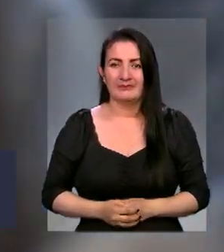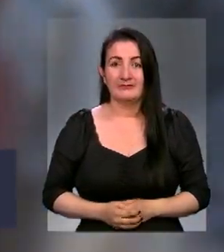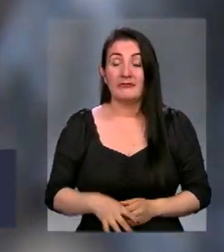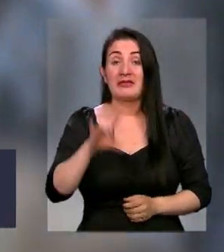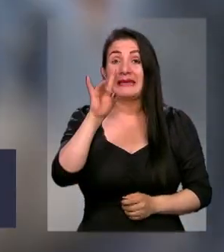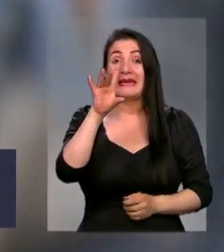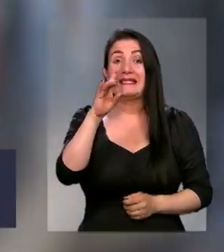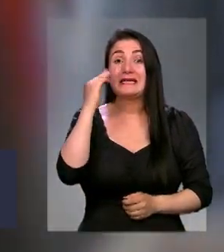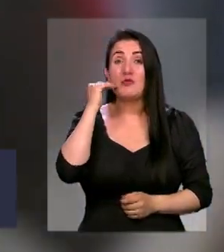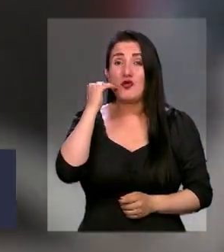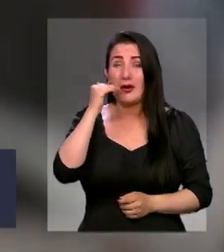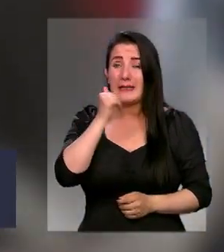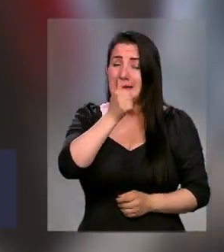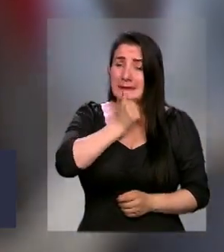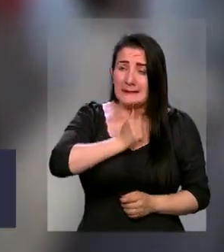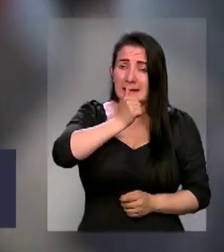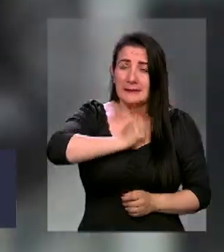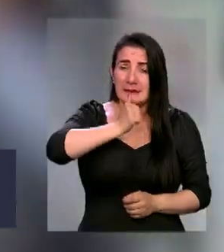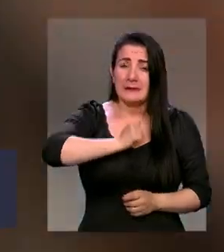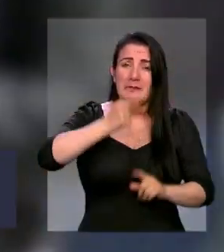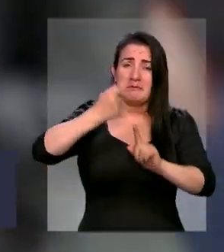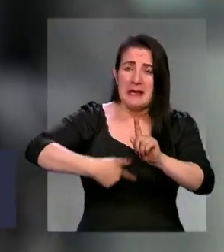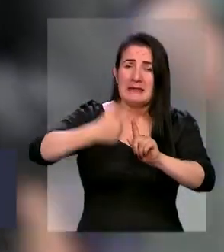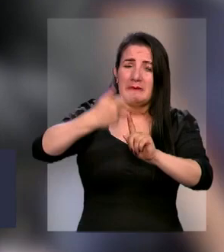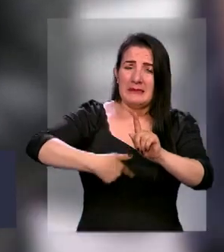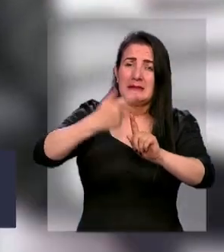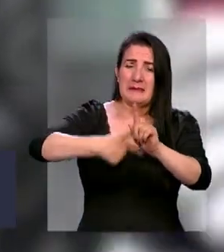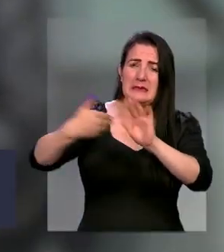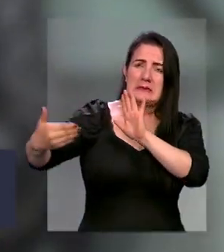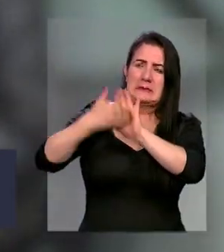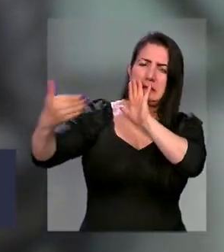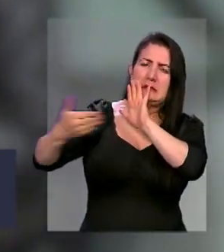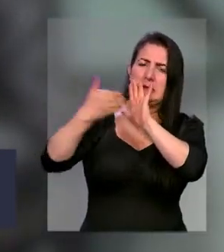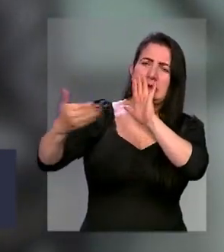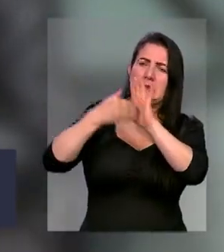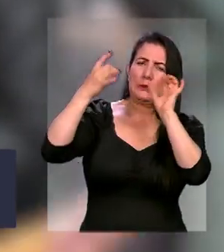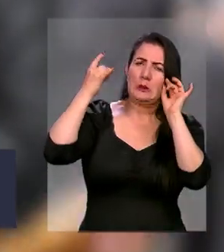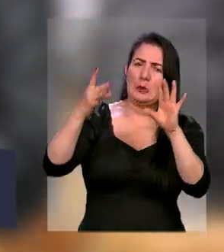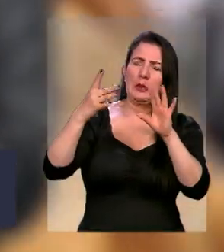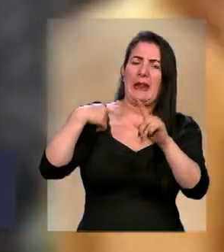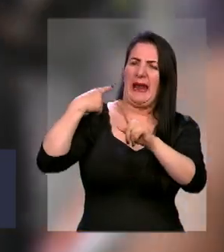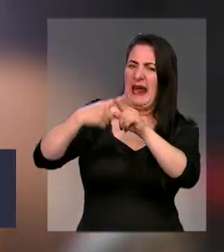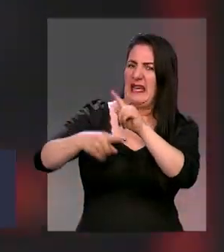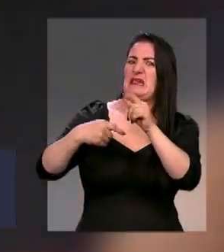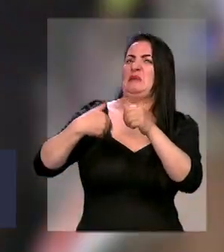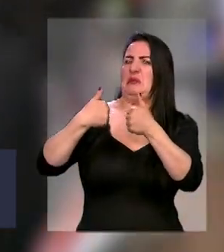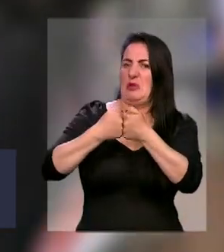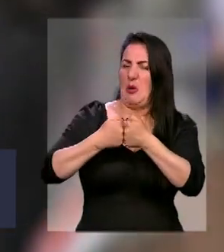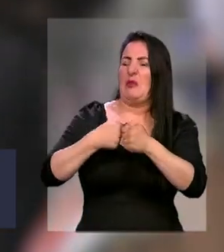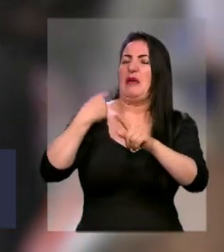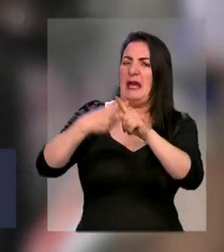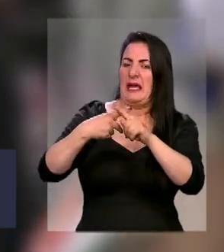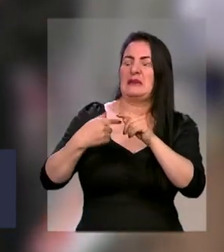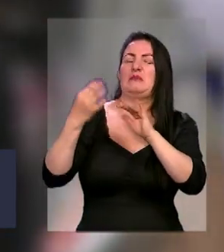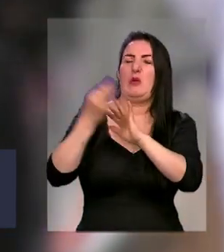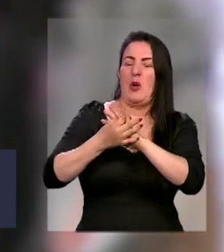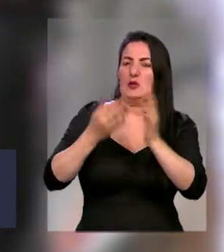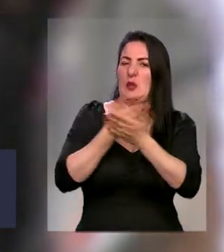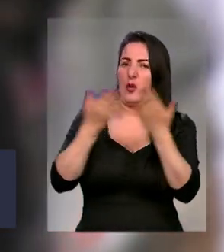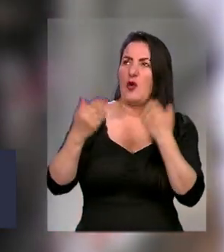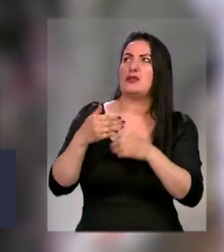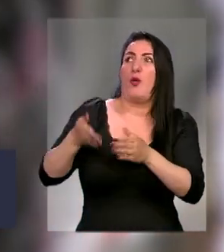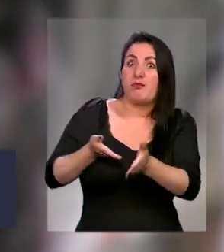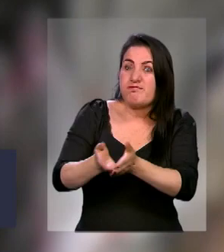Más de 15 mujeres debieron soportar por varios meses los ataques de sus parejas y exparejas sentimentales, quienes las agredieron física